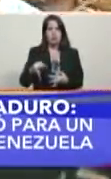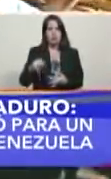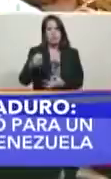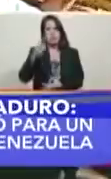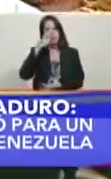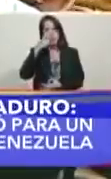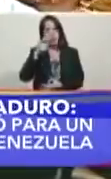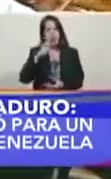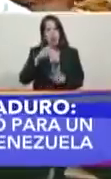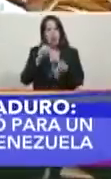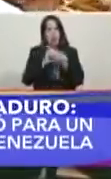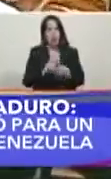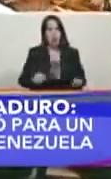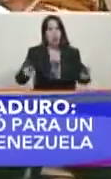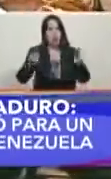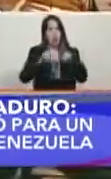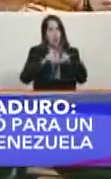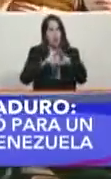agresión internacional